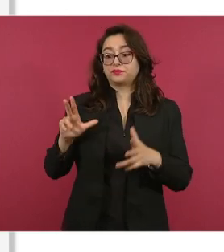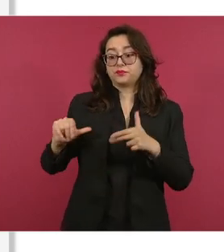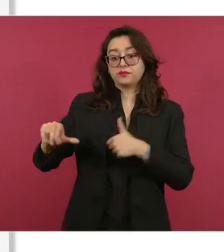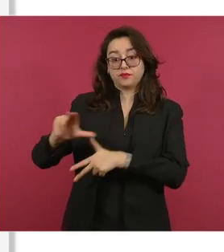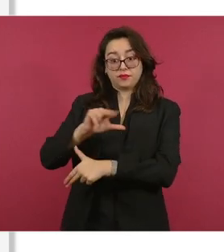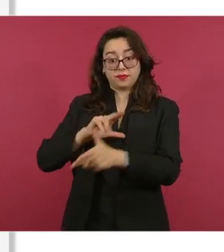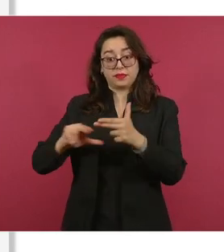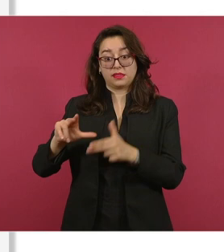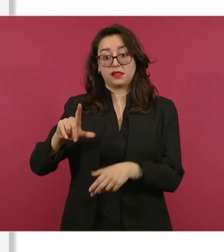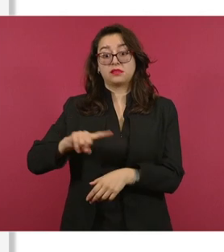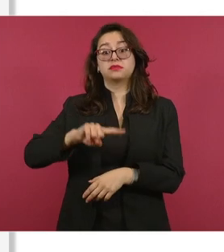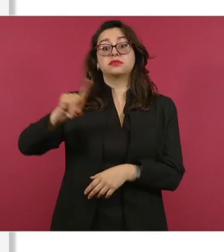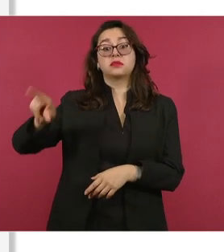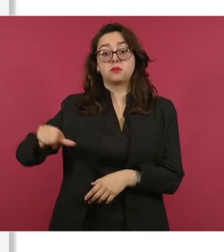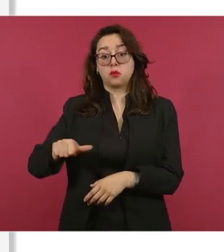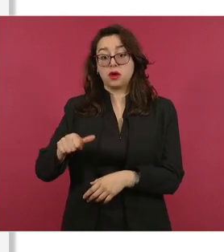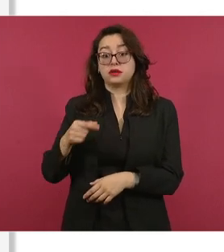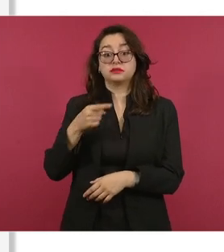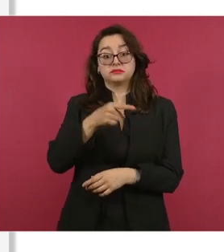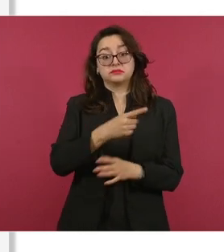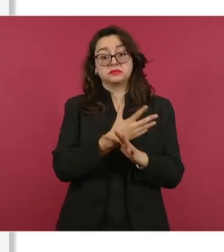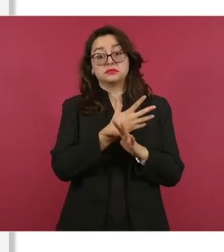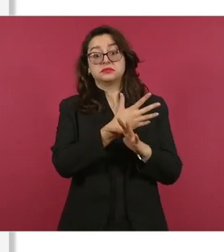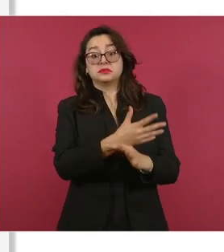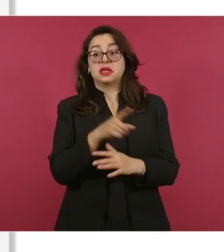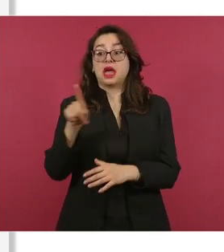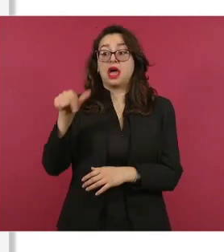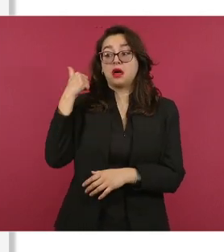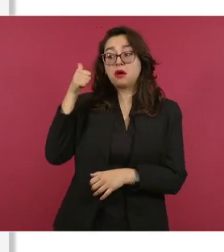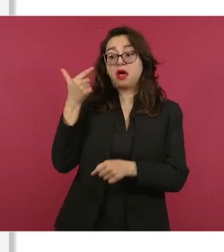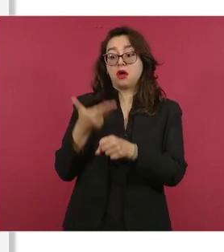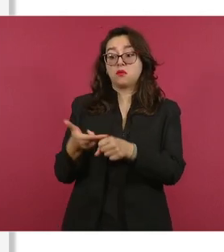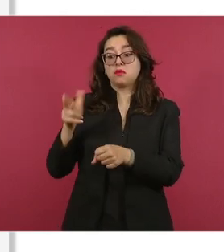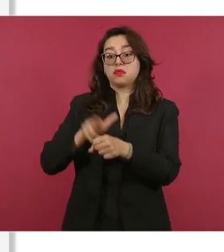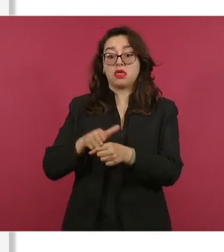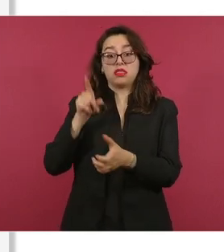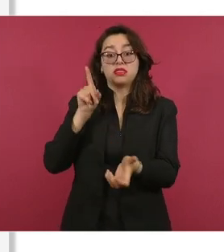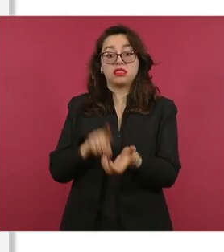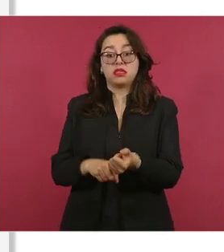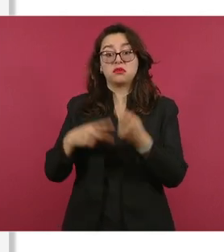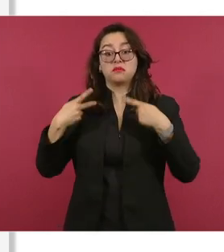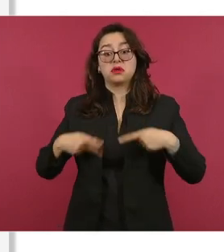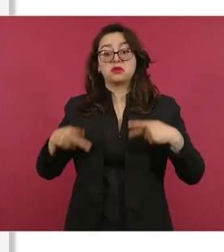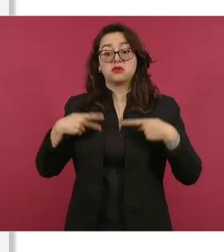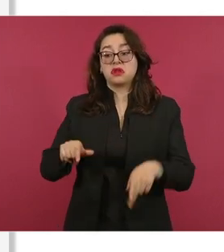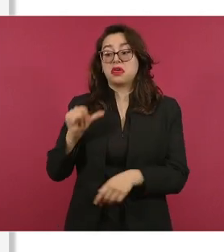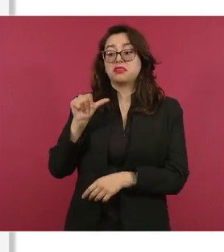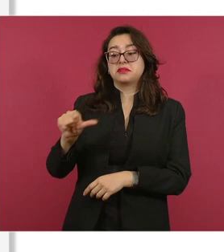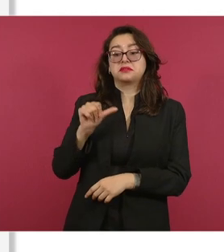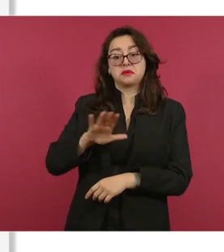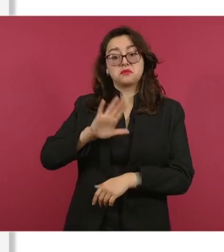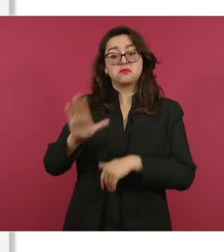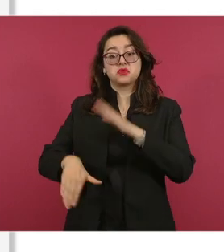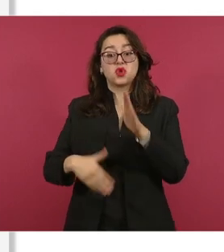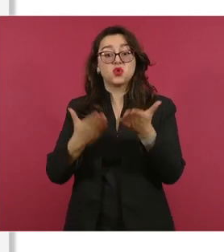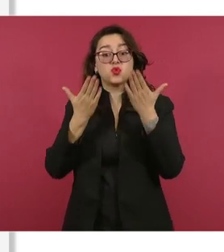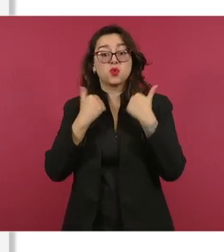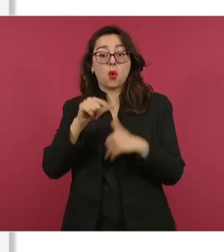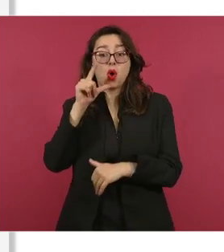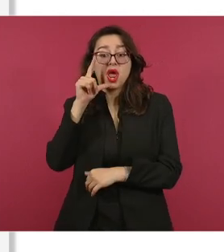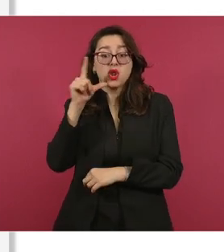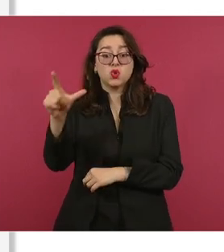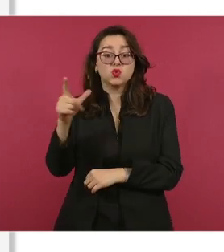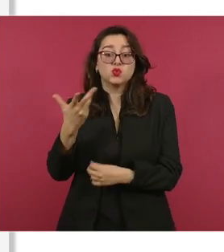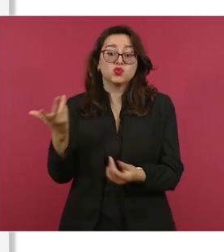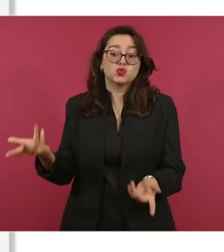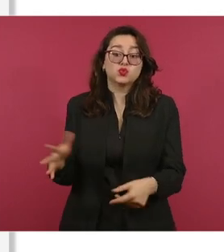nota titulada: en el hospital del IMSS de Acapulco murieron al menos 16 pacientes por falta de luz